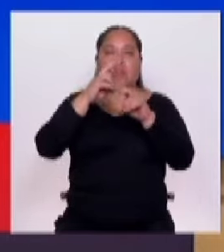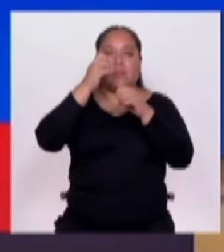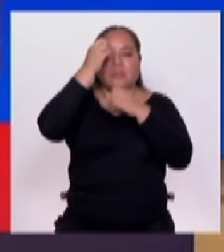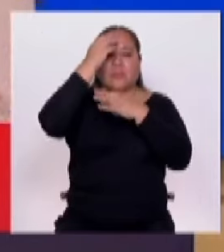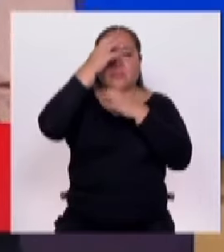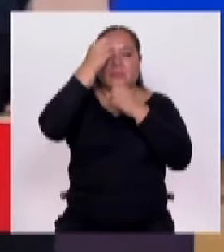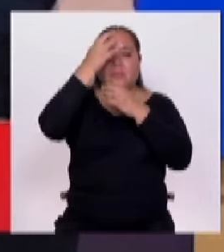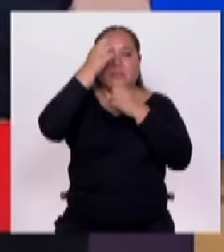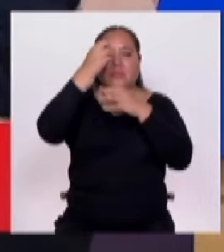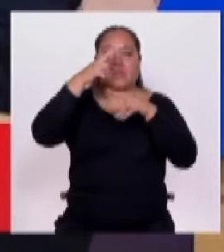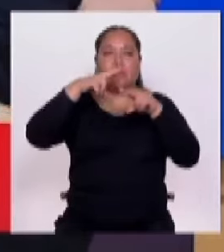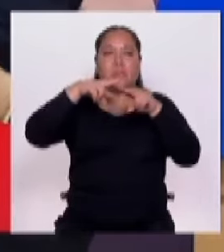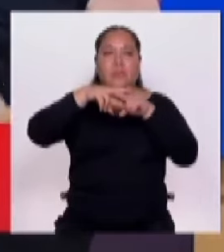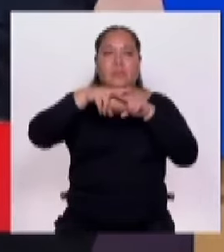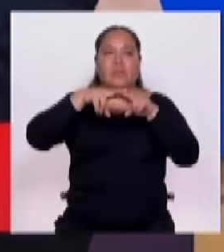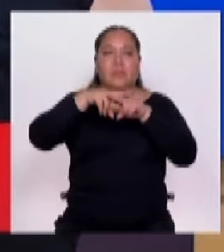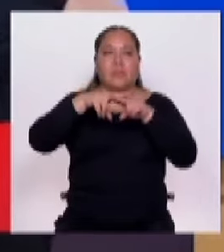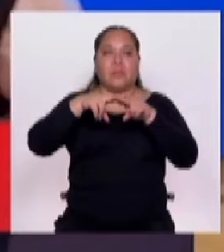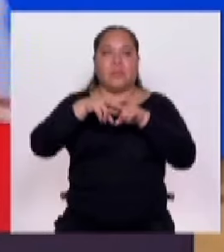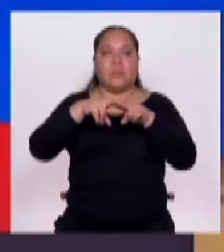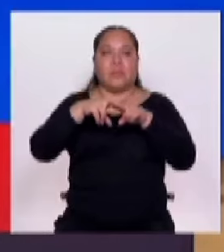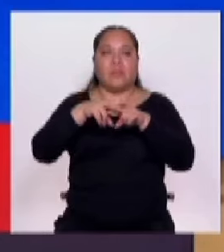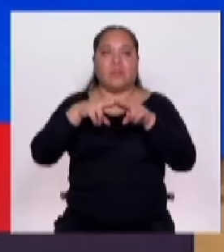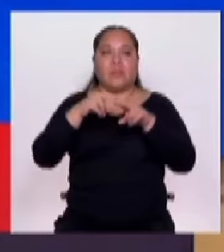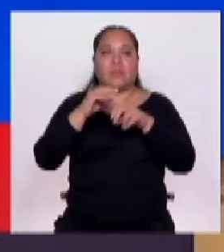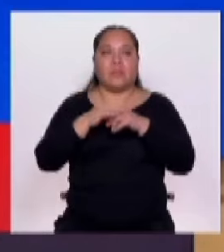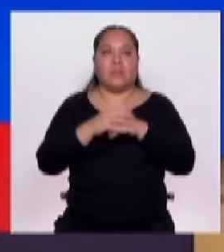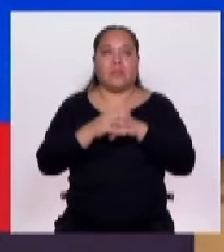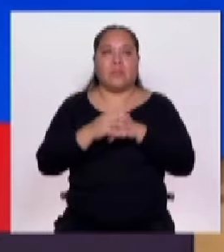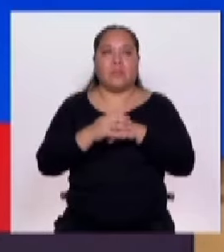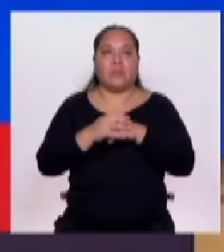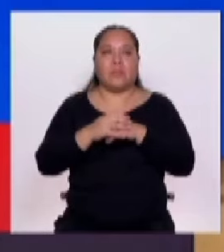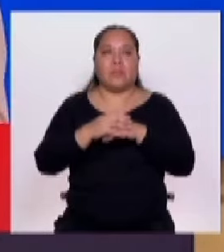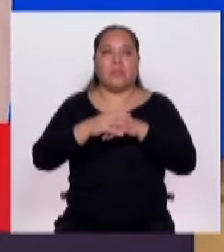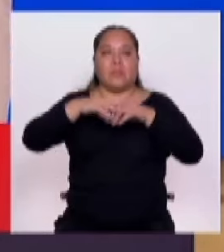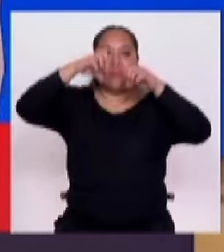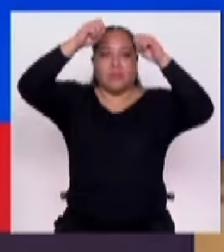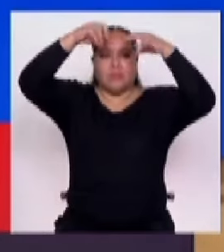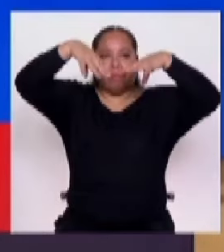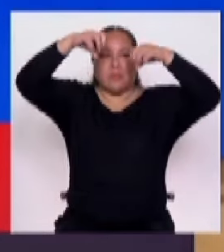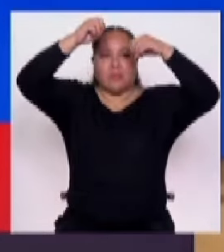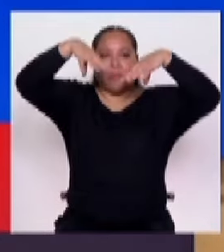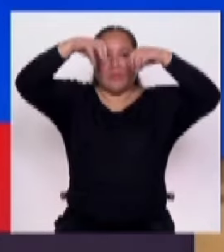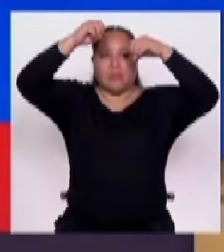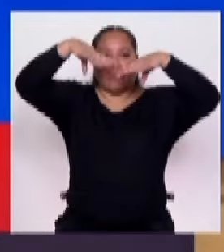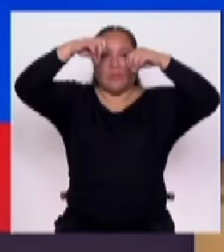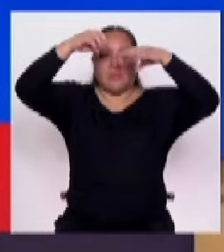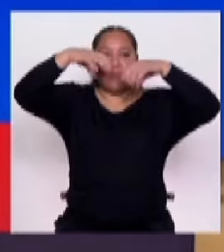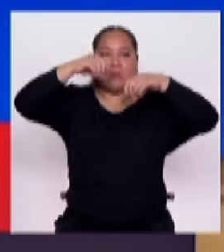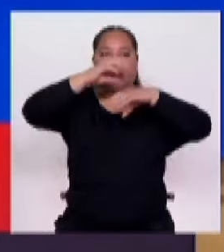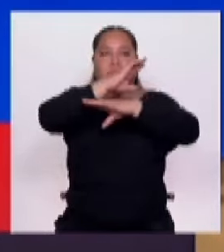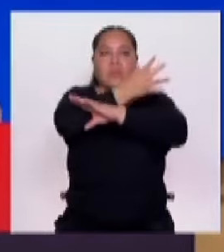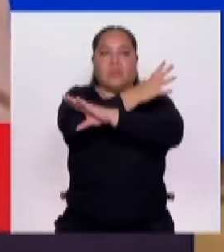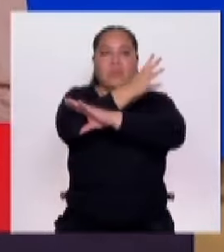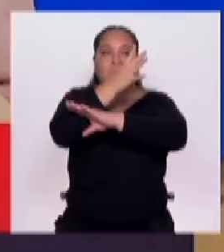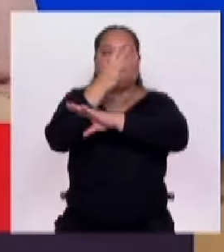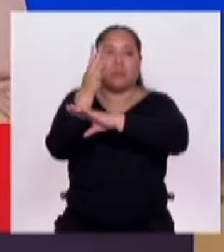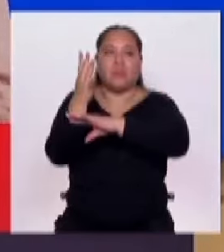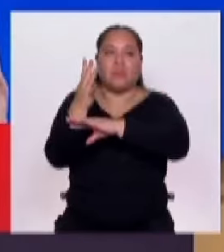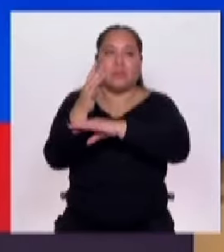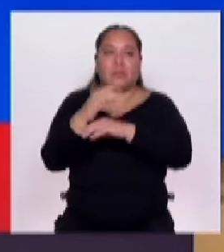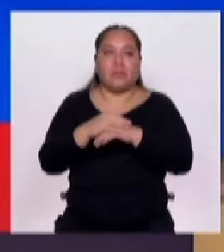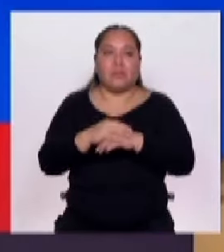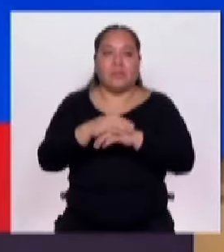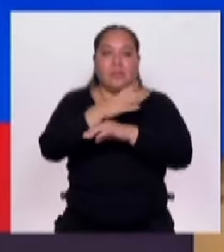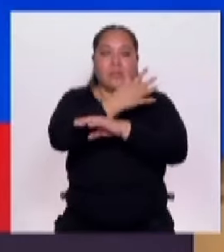vías y finalmente tenemos un aviso de lluvias en la selva como pueden ver todavía estas lluvias van a continuar afectando principalmente